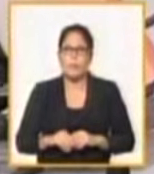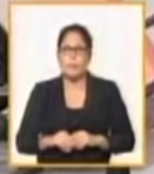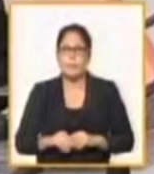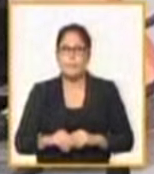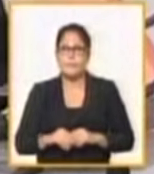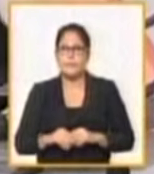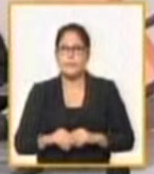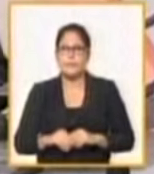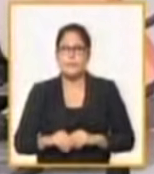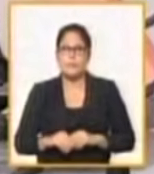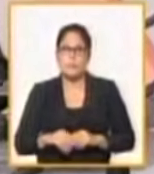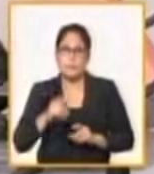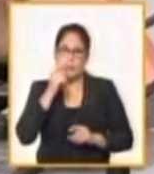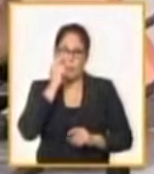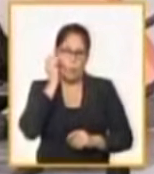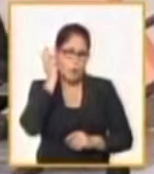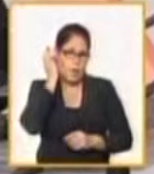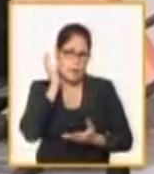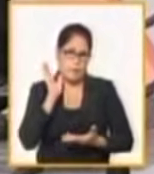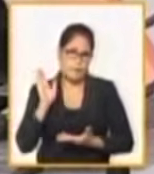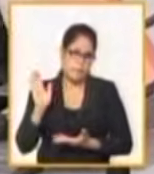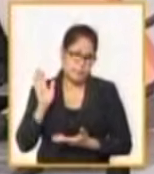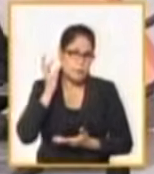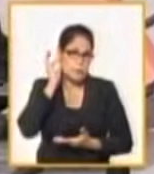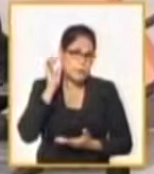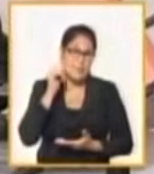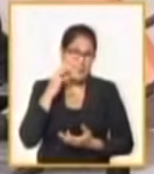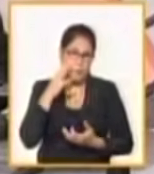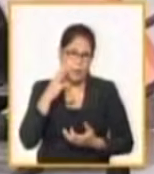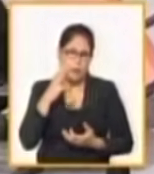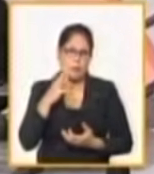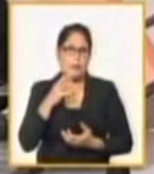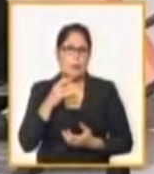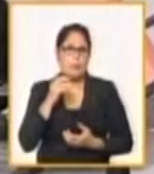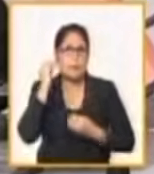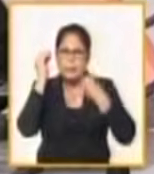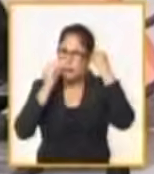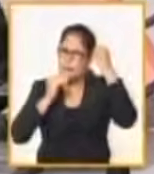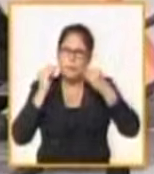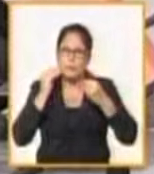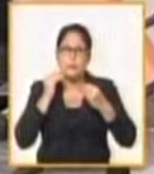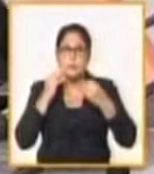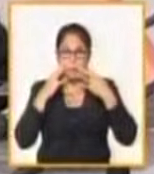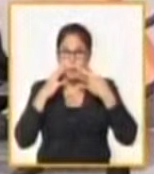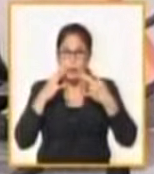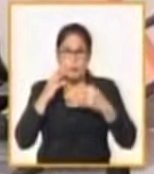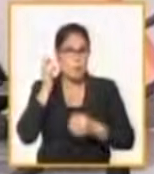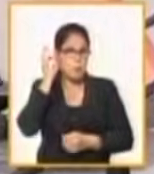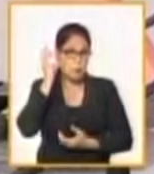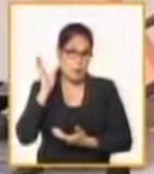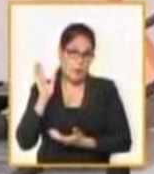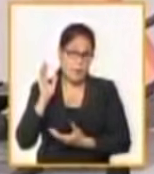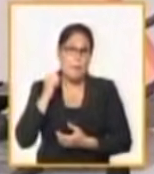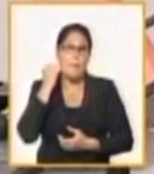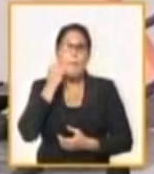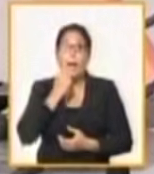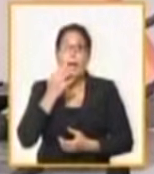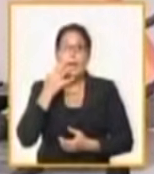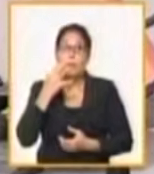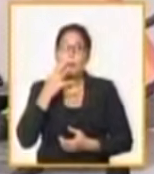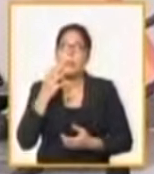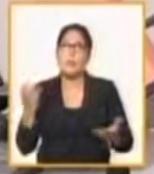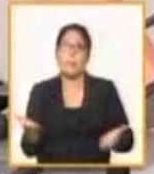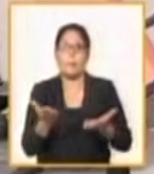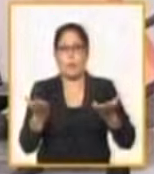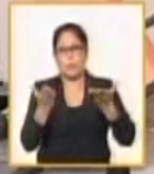Bueno, Isabel Monal, que no solo es una de nuestras grandes filósofas y pensadoras, sino también una extraordinaria